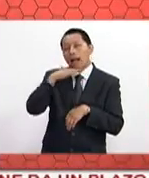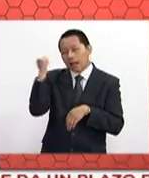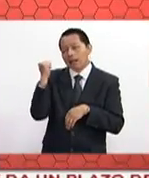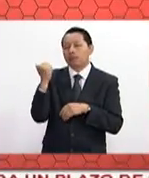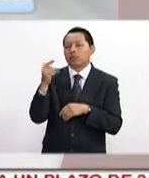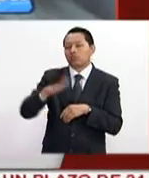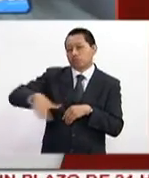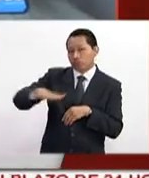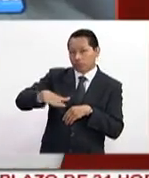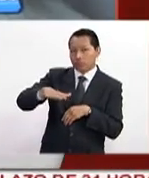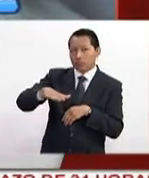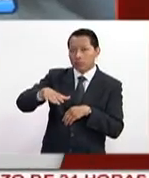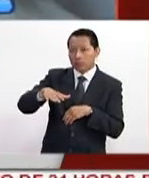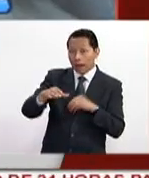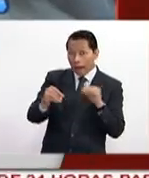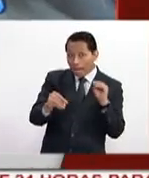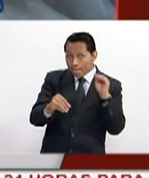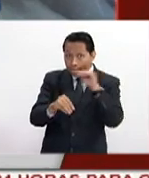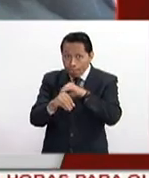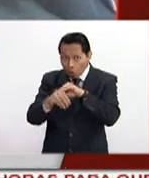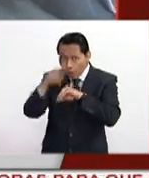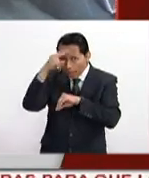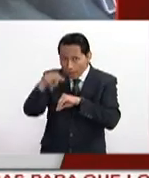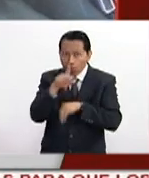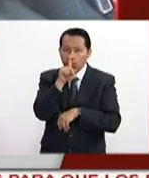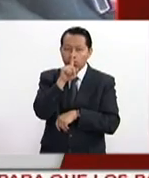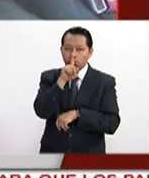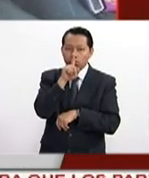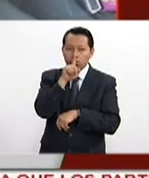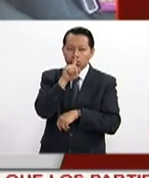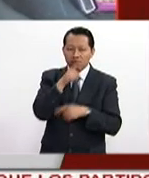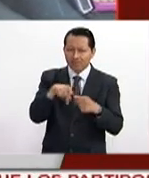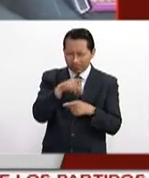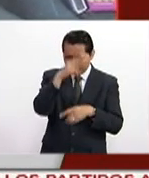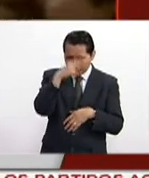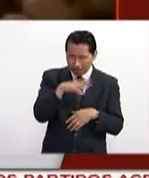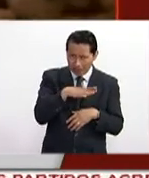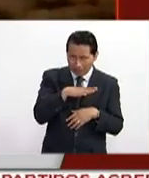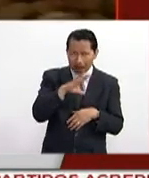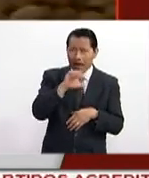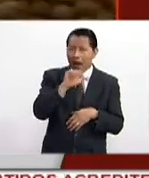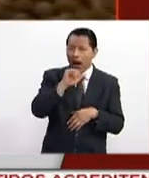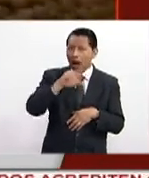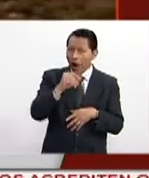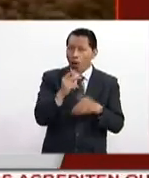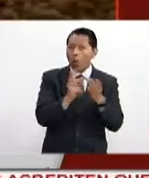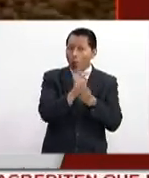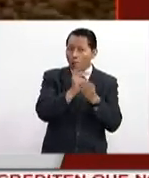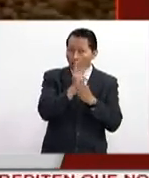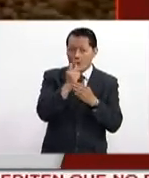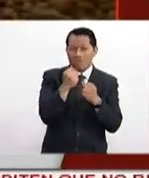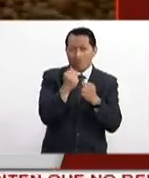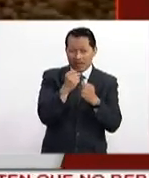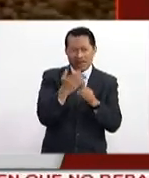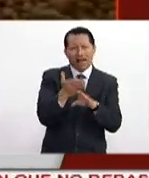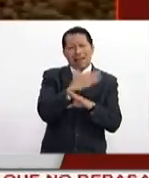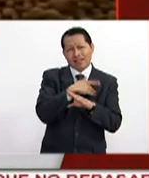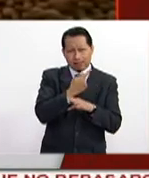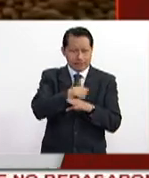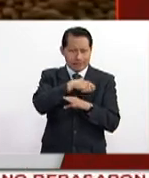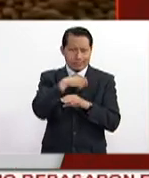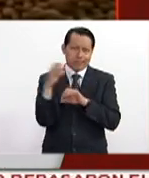Y no decimos México. México era el centro cacaotero, el centro chocolatero en la época de la